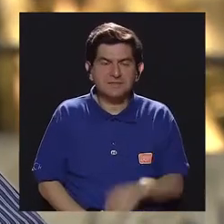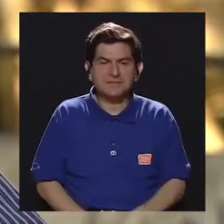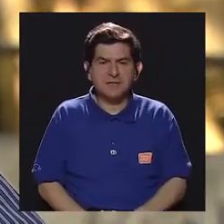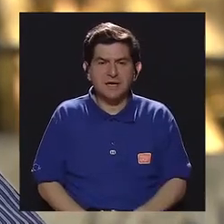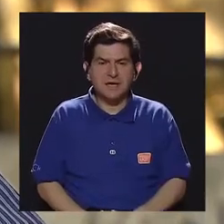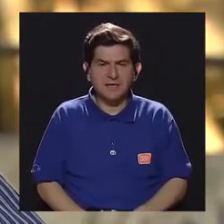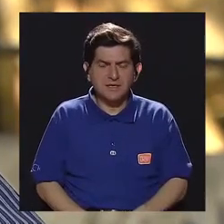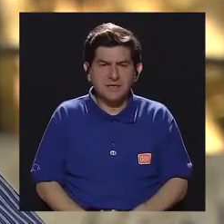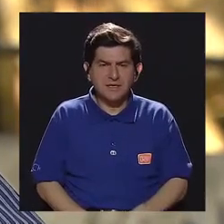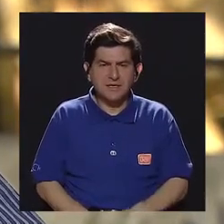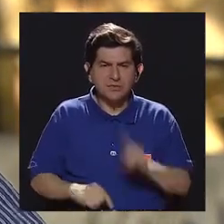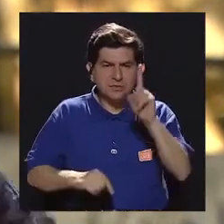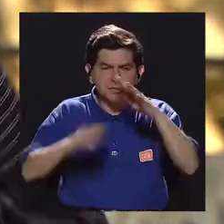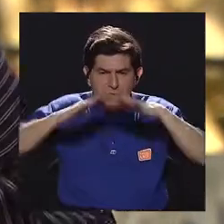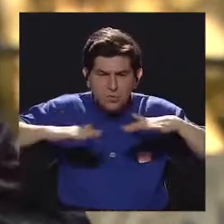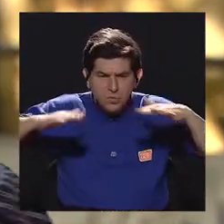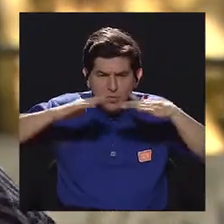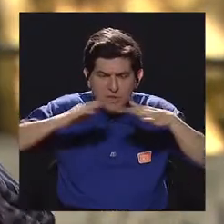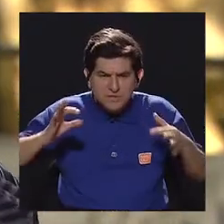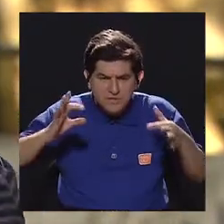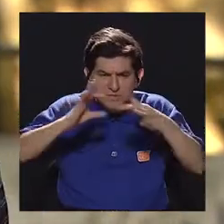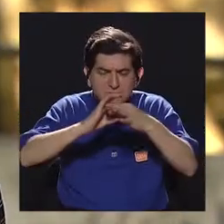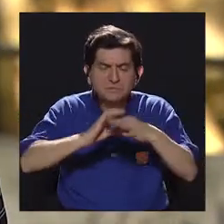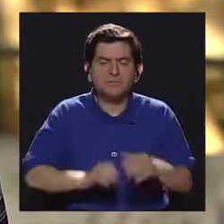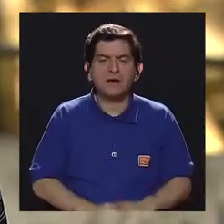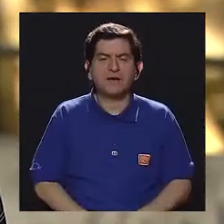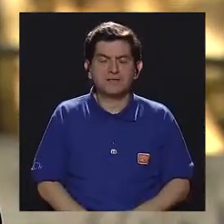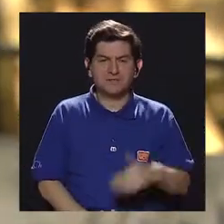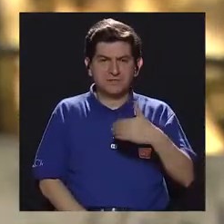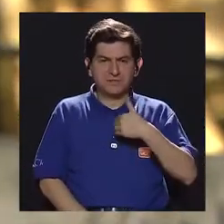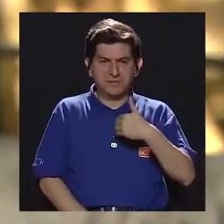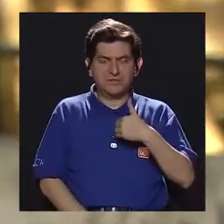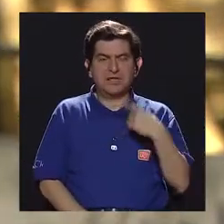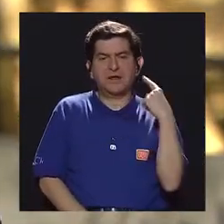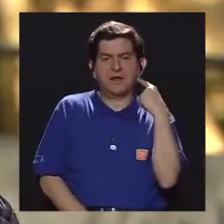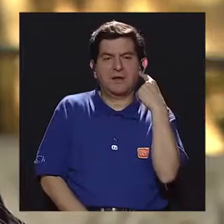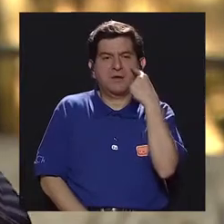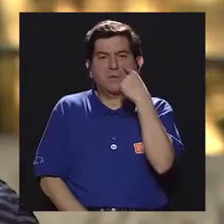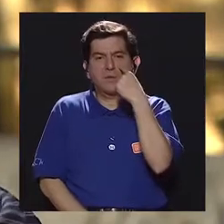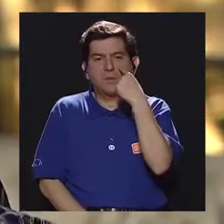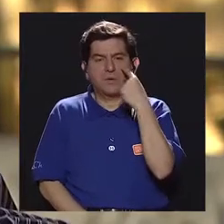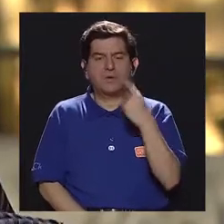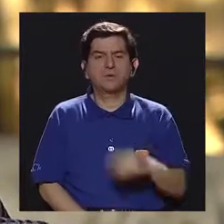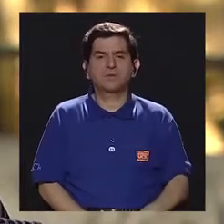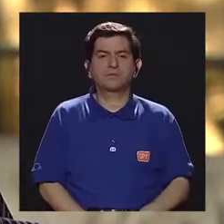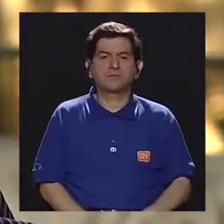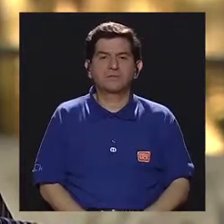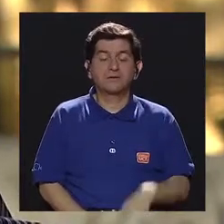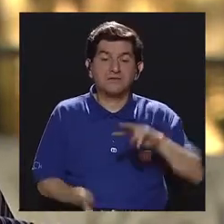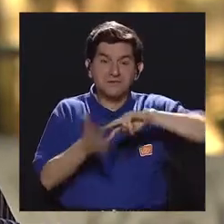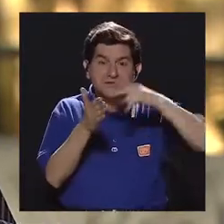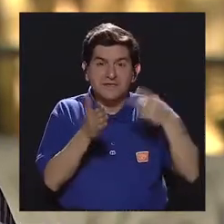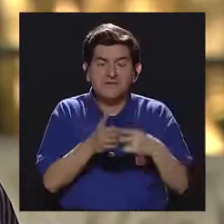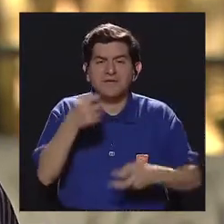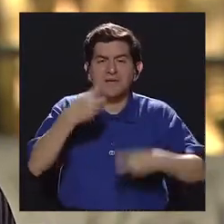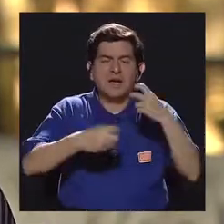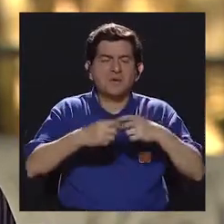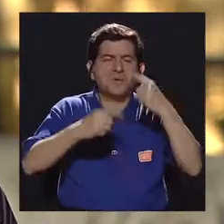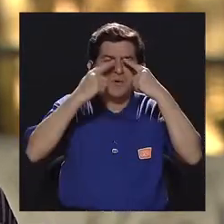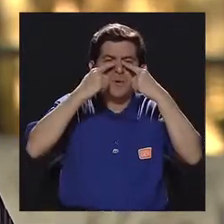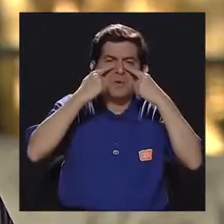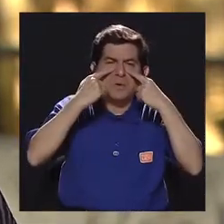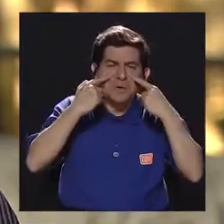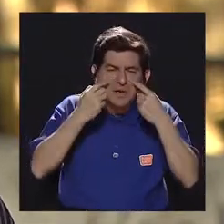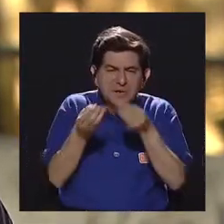comunicación oroantral, que es una comunicación entre el seno maxilar, que está comunicado a la nariz, y la boca, ¿verdad? Y eso genera